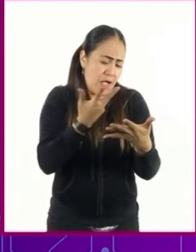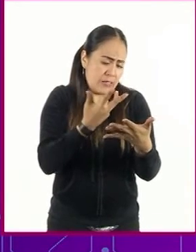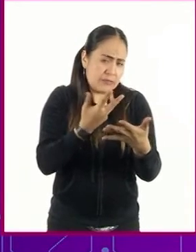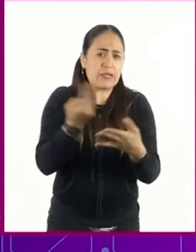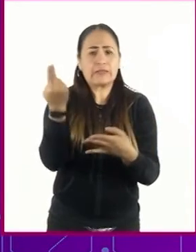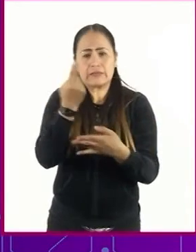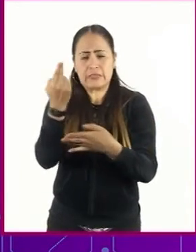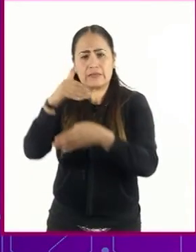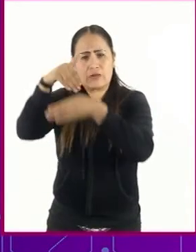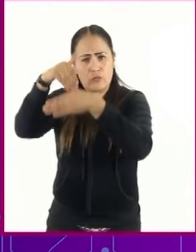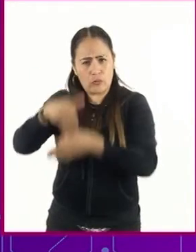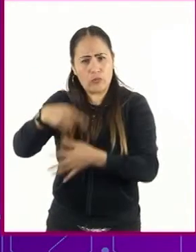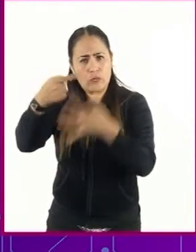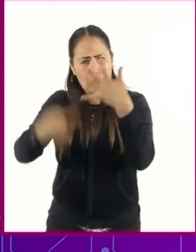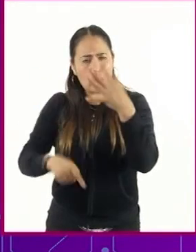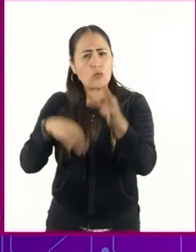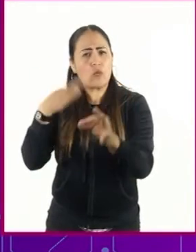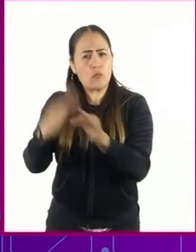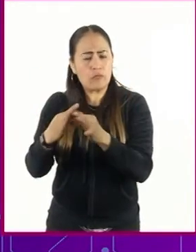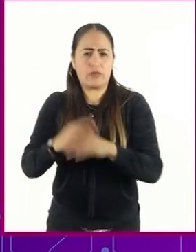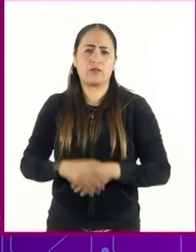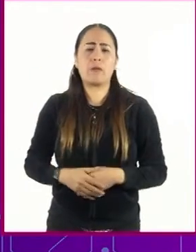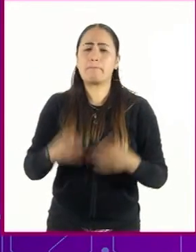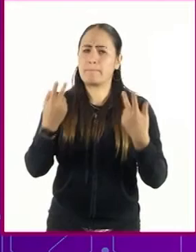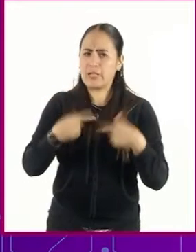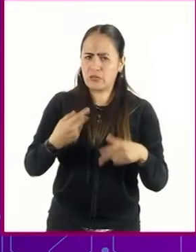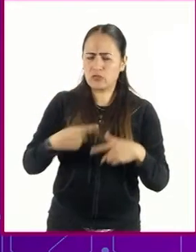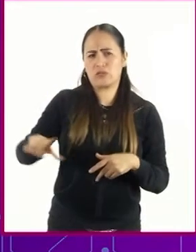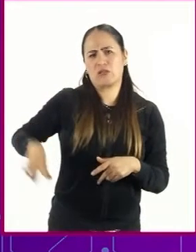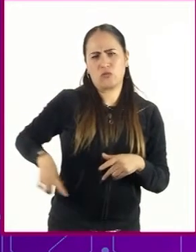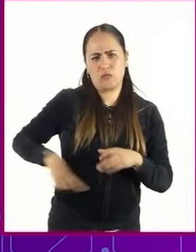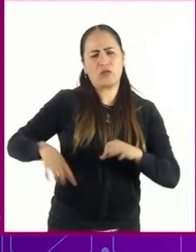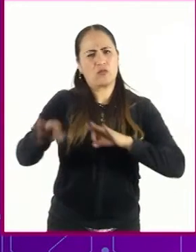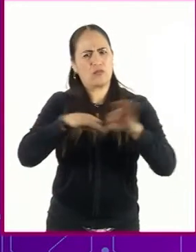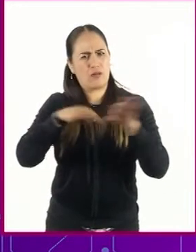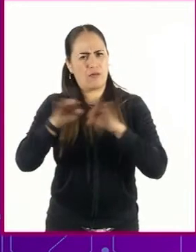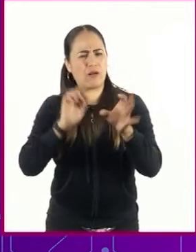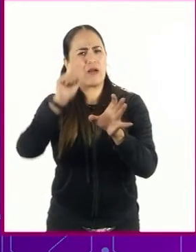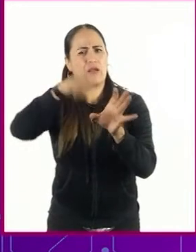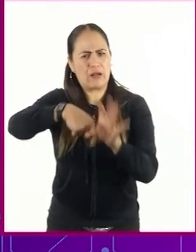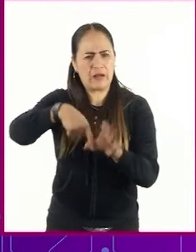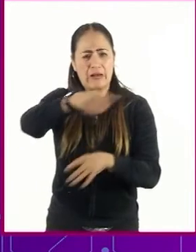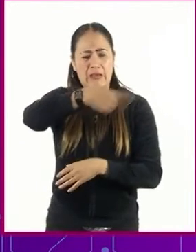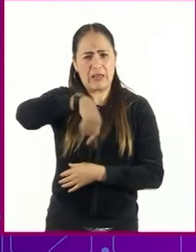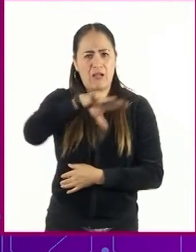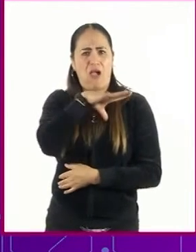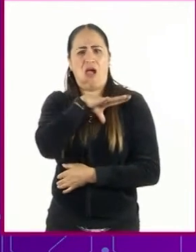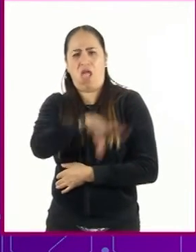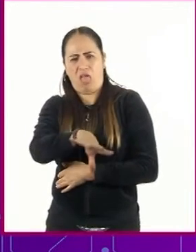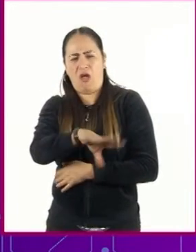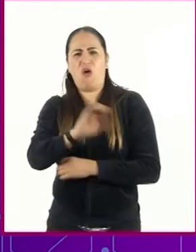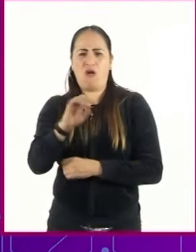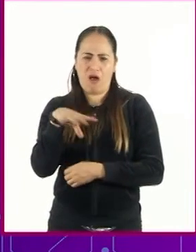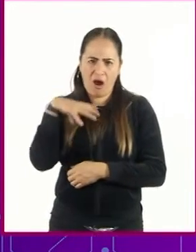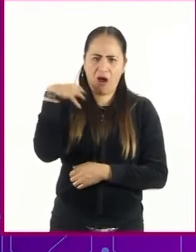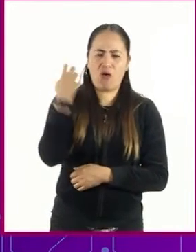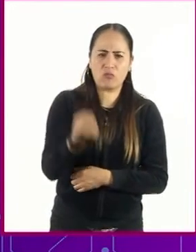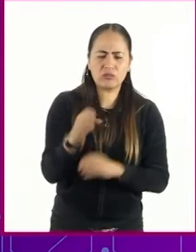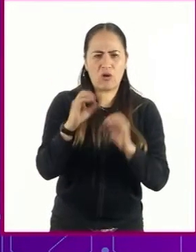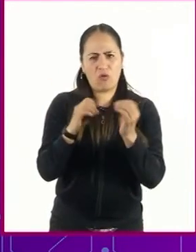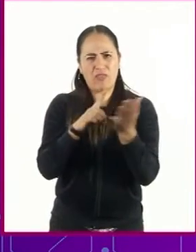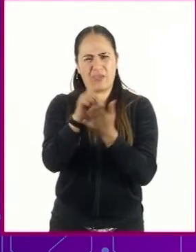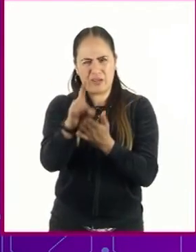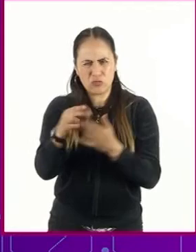mejor. Cuando funcionarios, autoridades o servidores públicos niegan, abusan o no respetan los derechos de